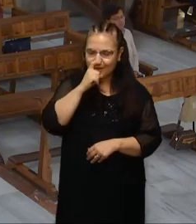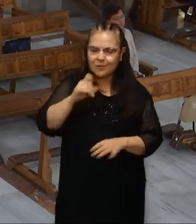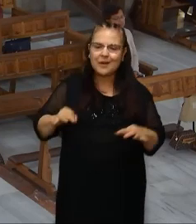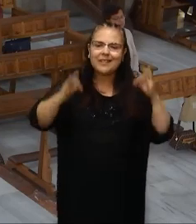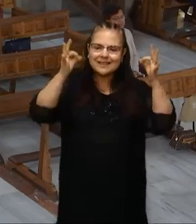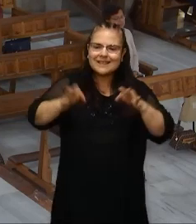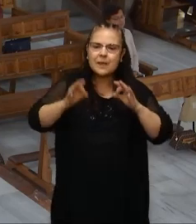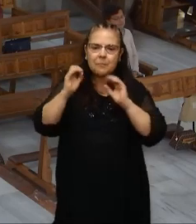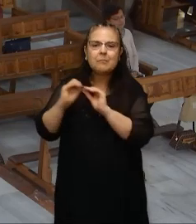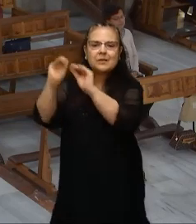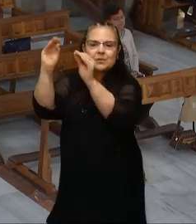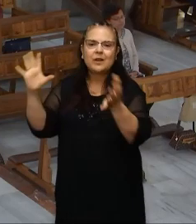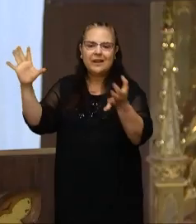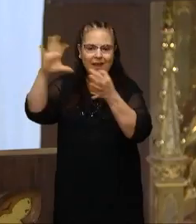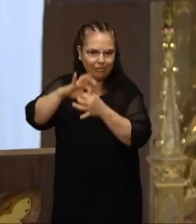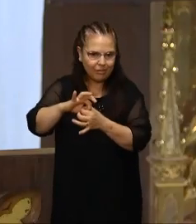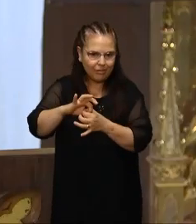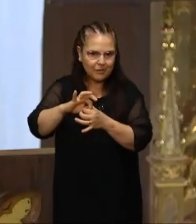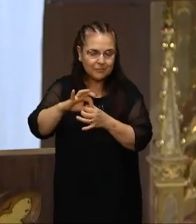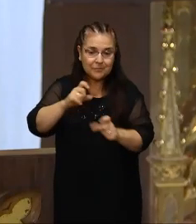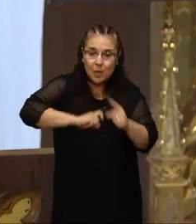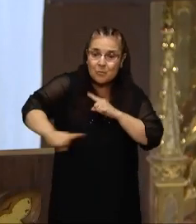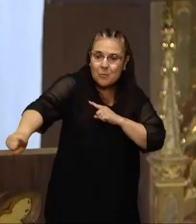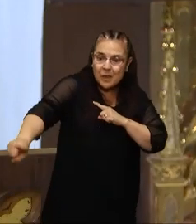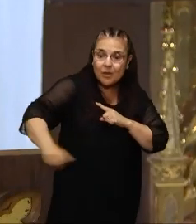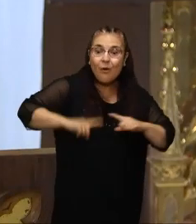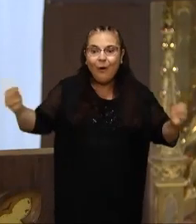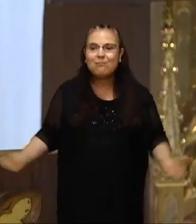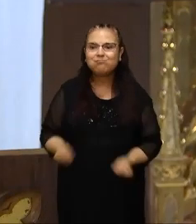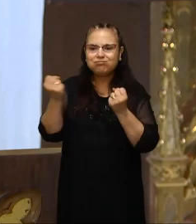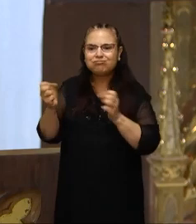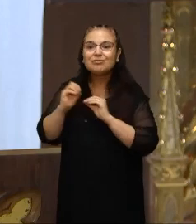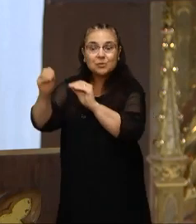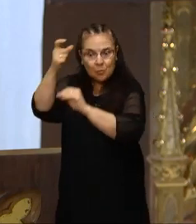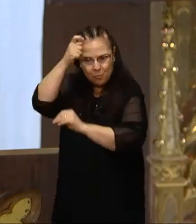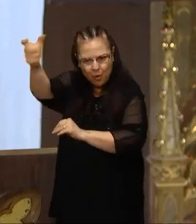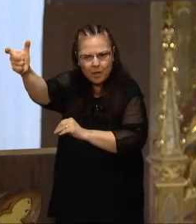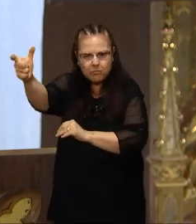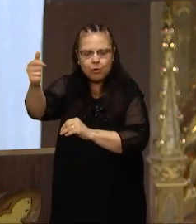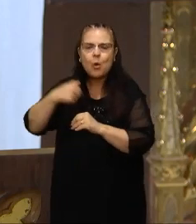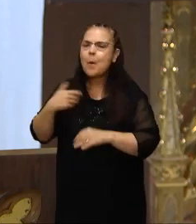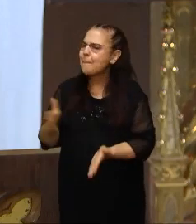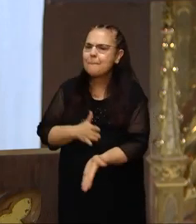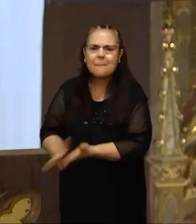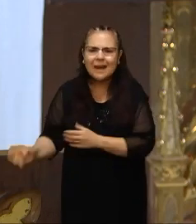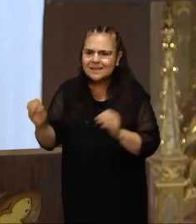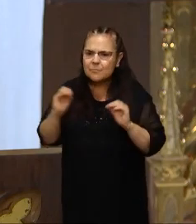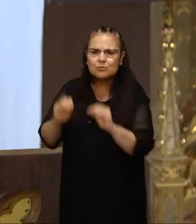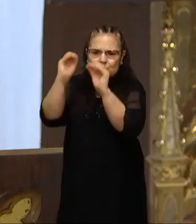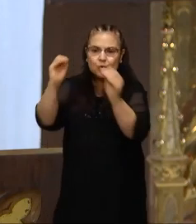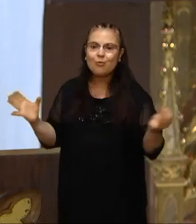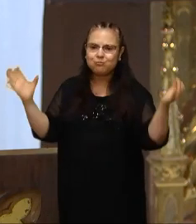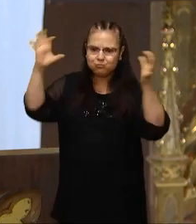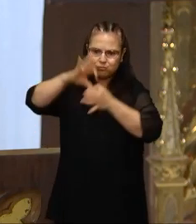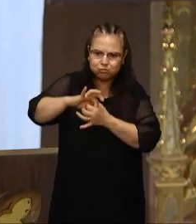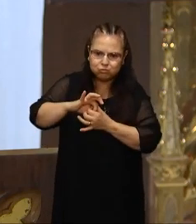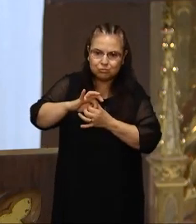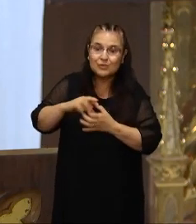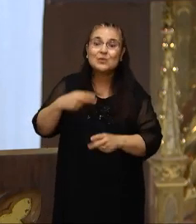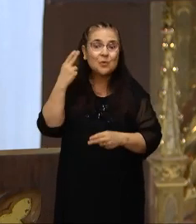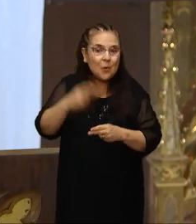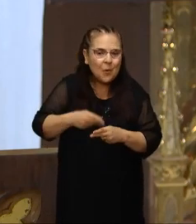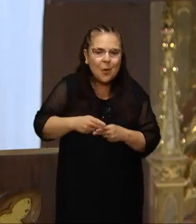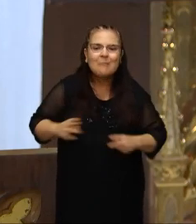su alianza. Envió la redención a su pueblo. Ratificó para siempre su alianza. Su nombre